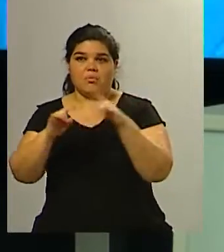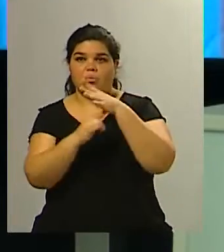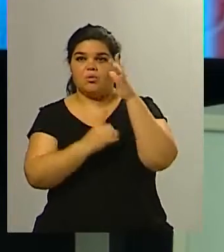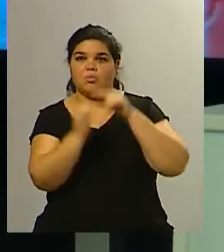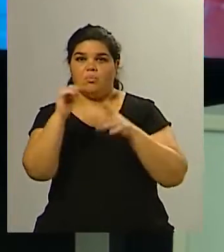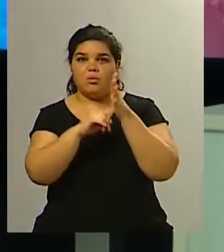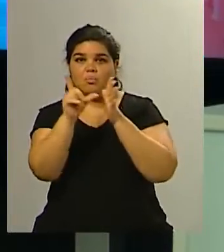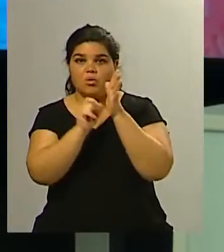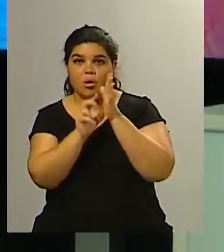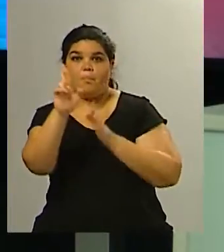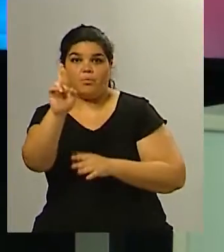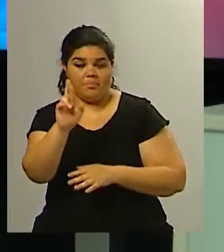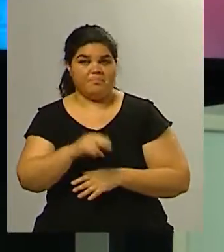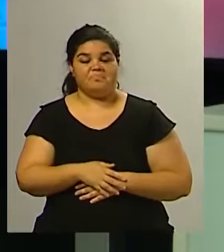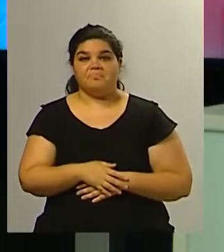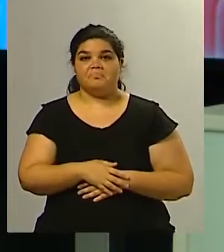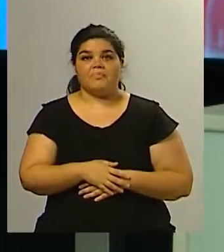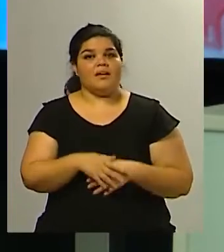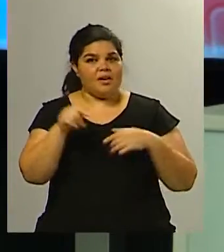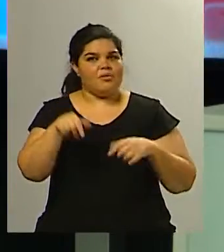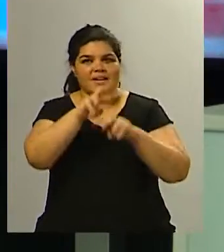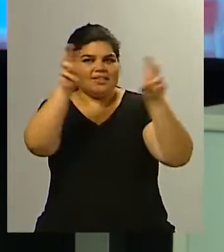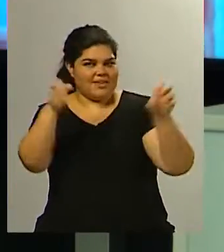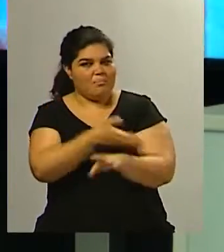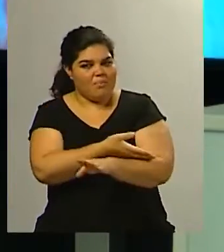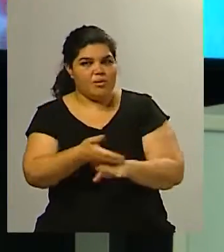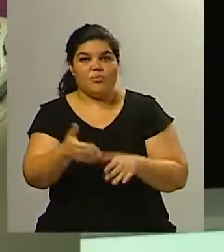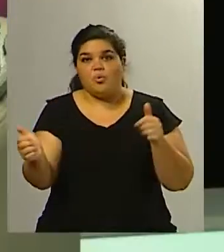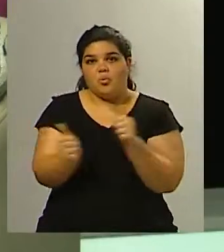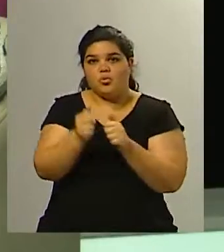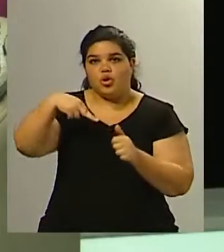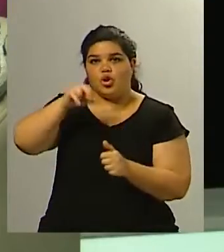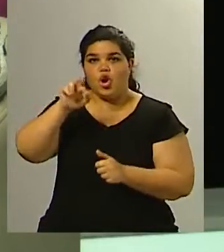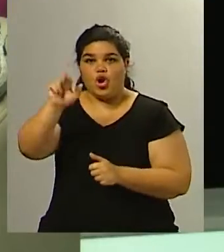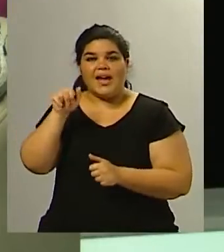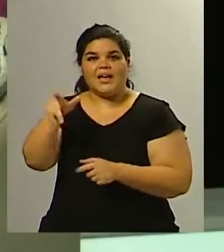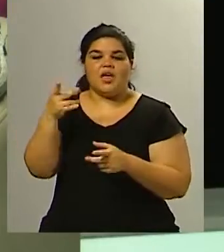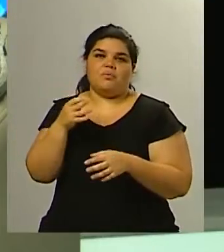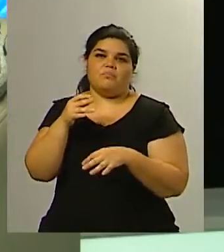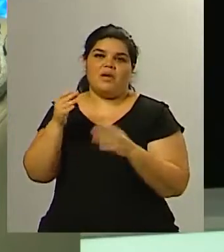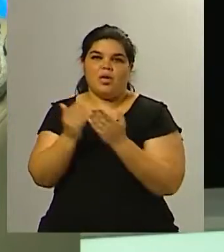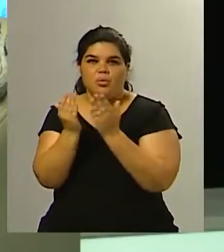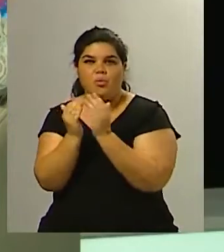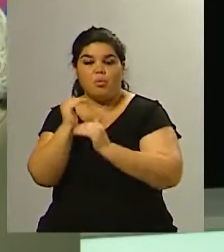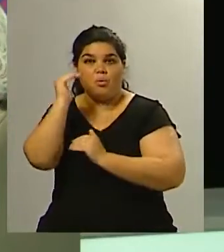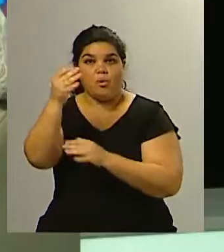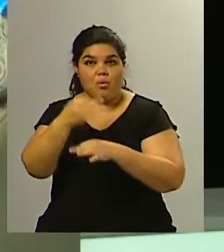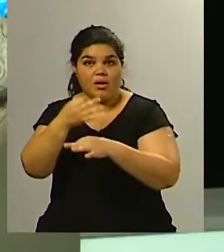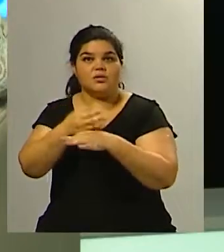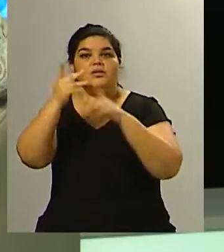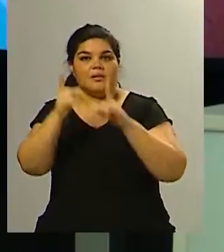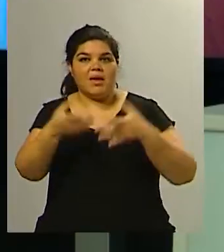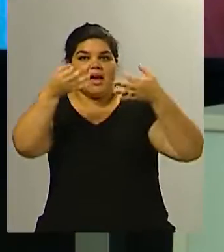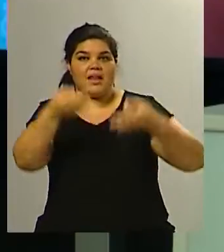www.unidiversidad.com.ar. Vamos a seguir hablando de este tema y lo vamos a hacer con Nora Marlia, que es doctora en educación, especialista en calidad educativa y también directora